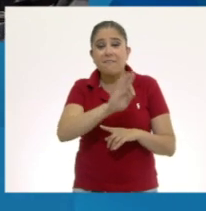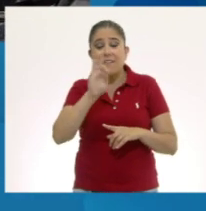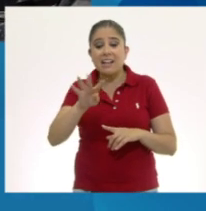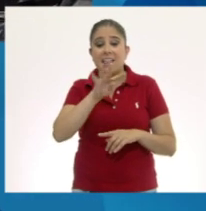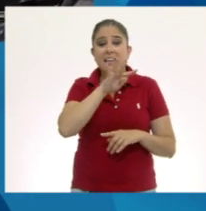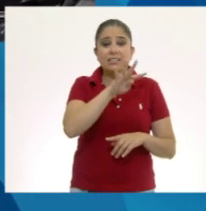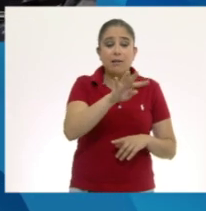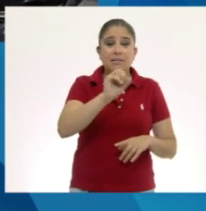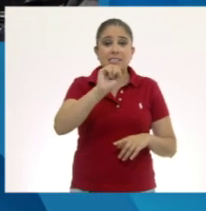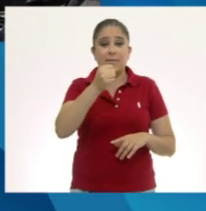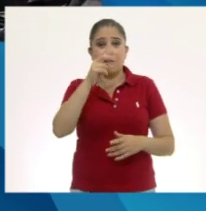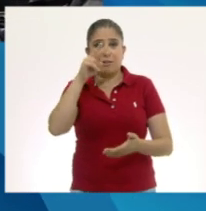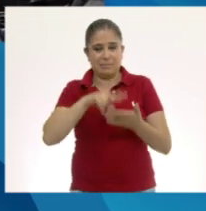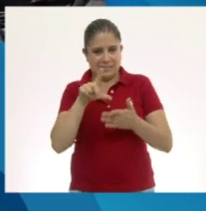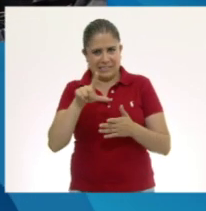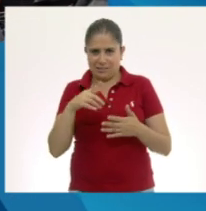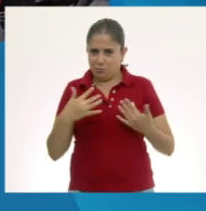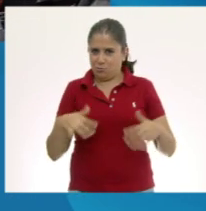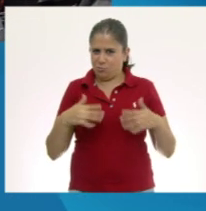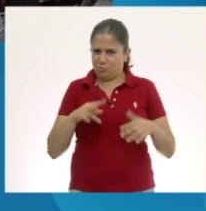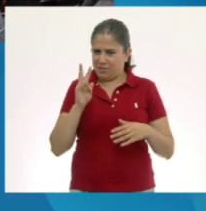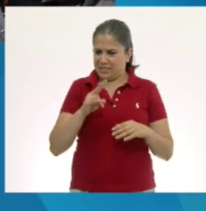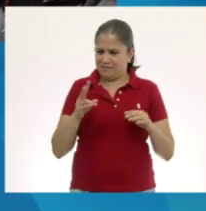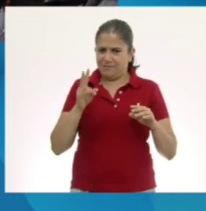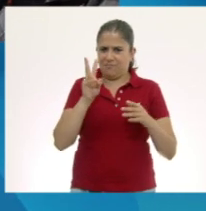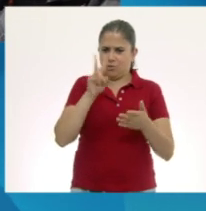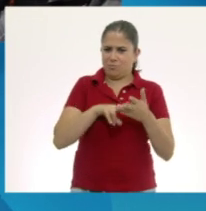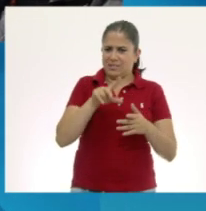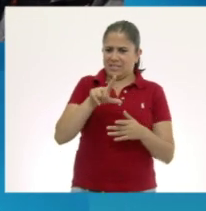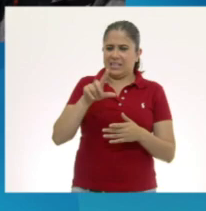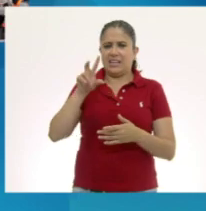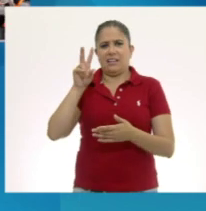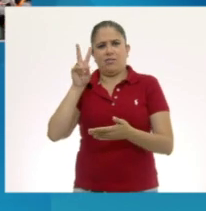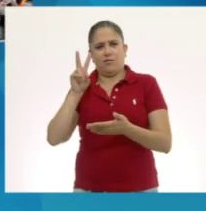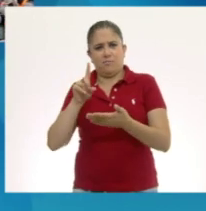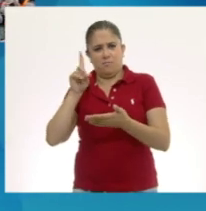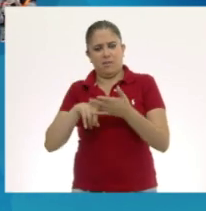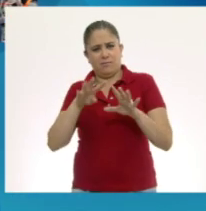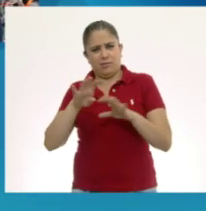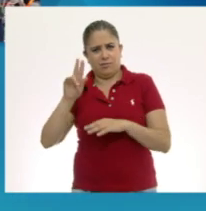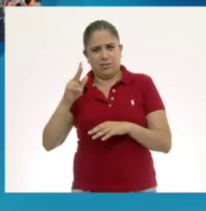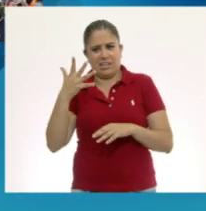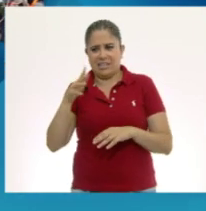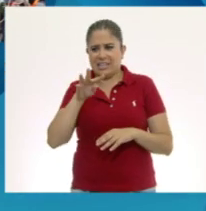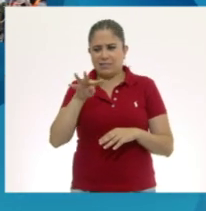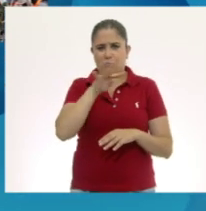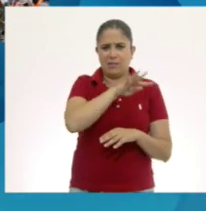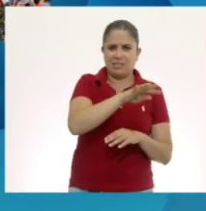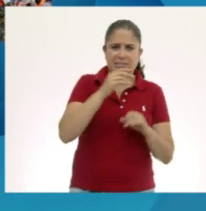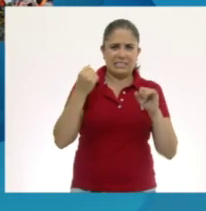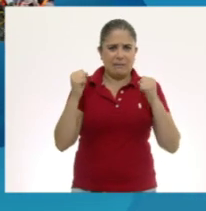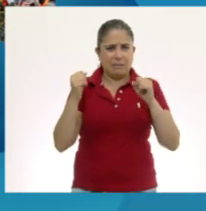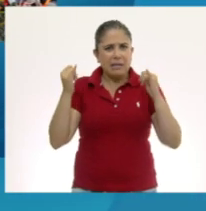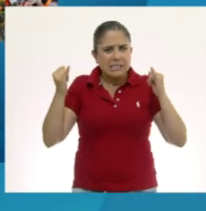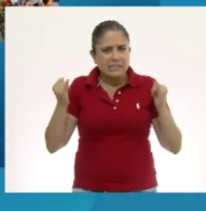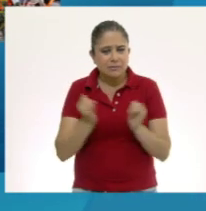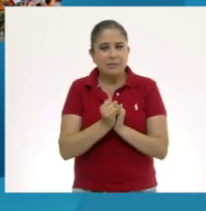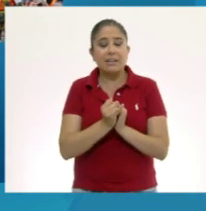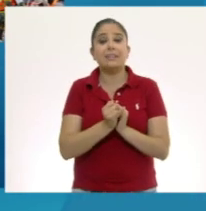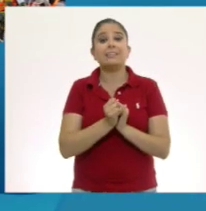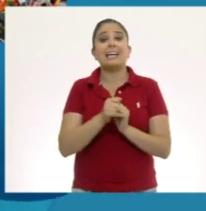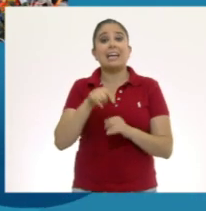19 de septiembre. Qué curioso, ¿no? Pero del 2017. Muchos años después. Este se generó